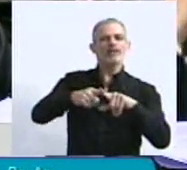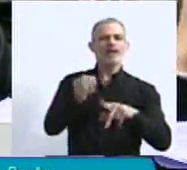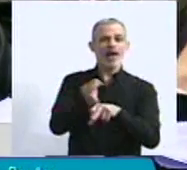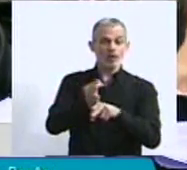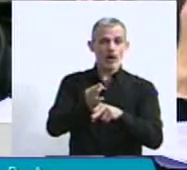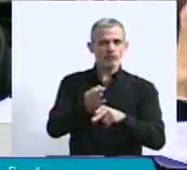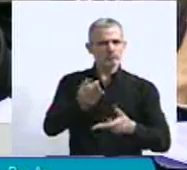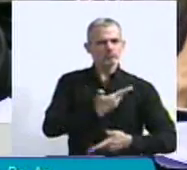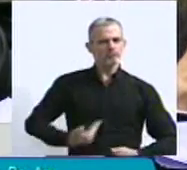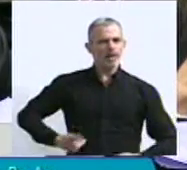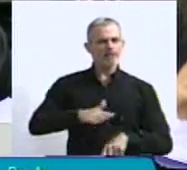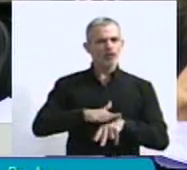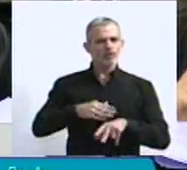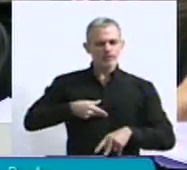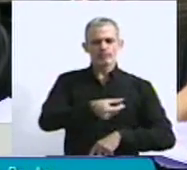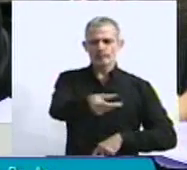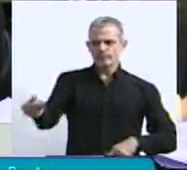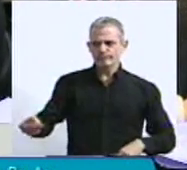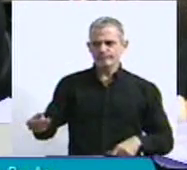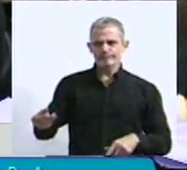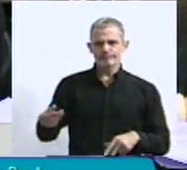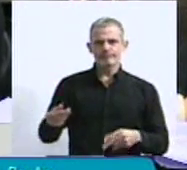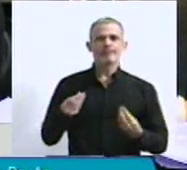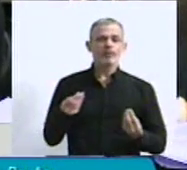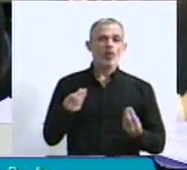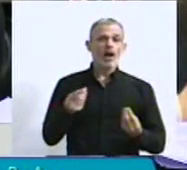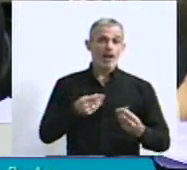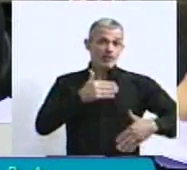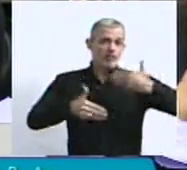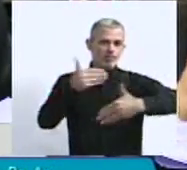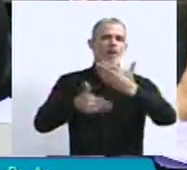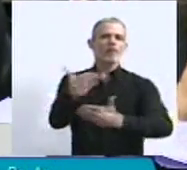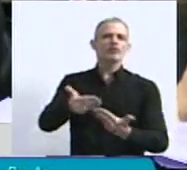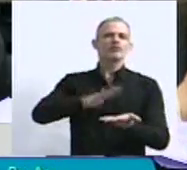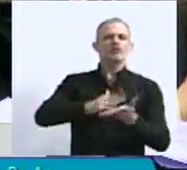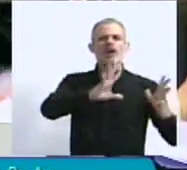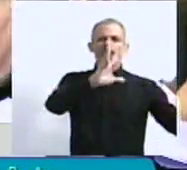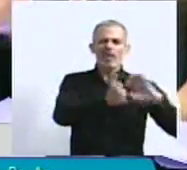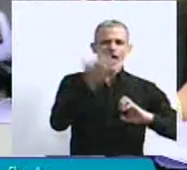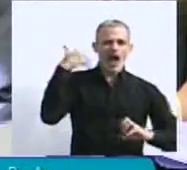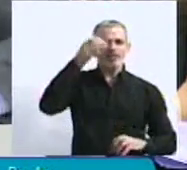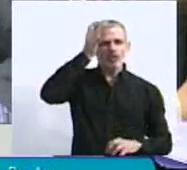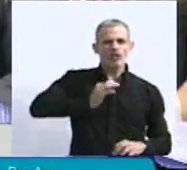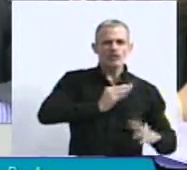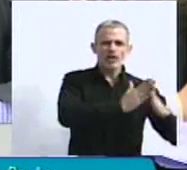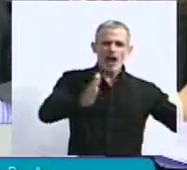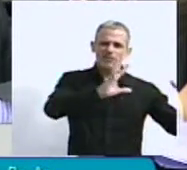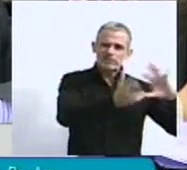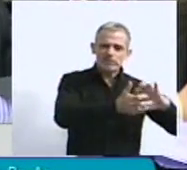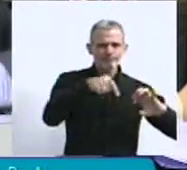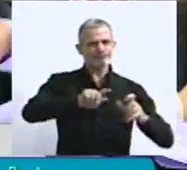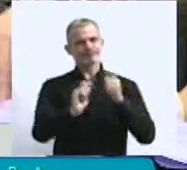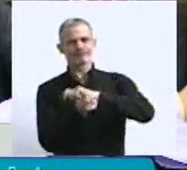que intervino directamente sobre el proceso de deterioro que habían provocado esos años.